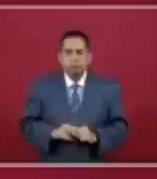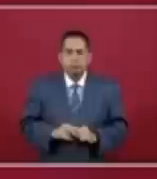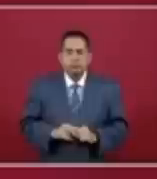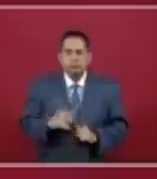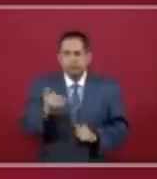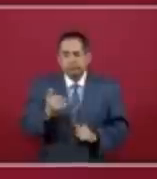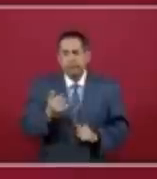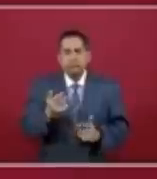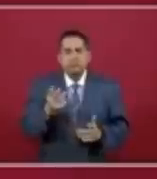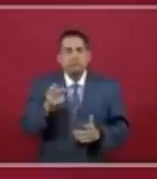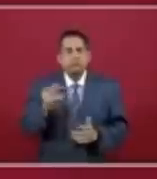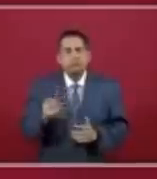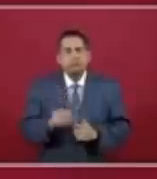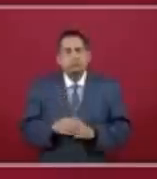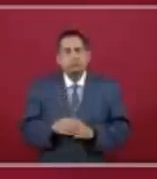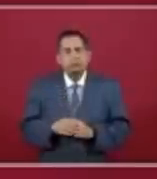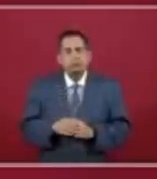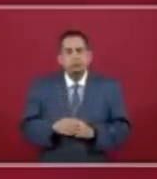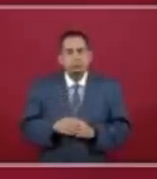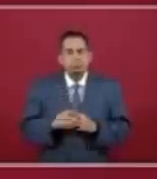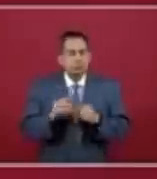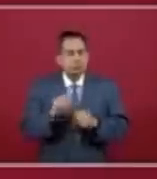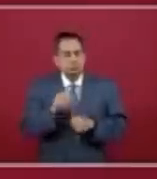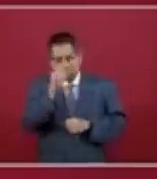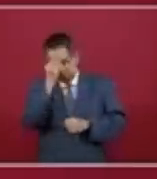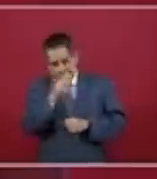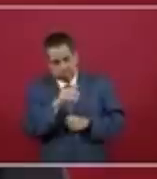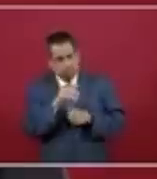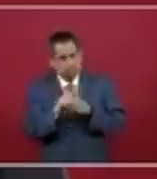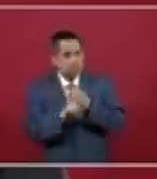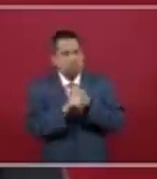y no alebrestar.